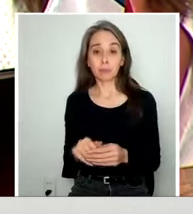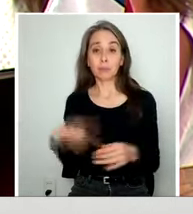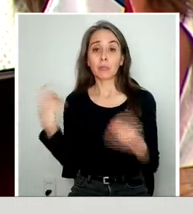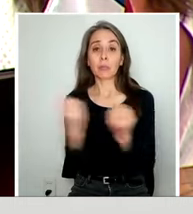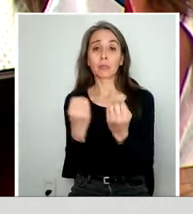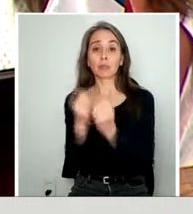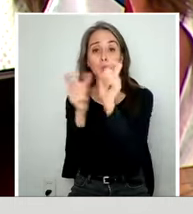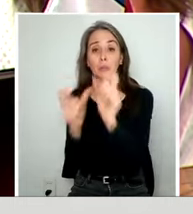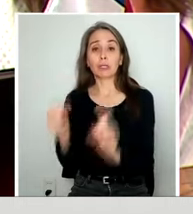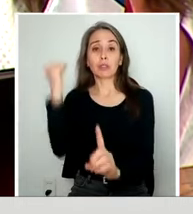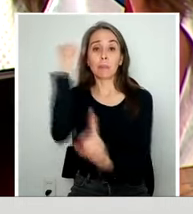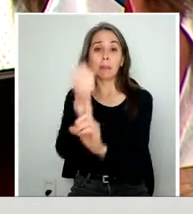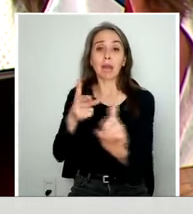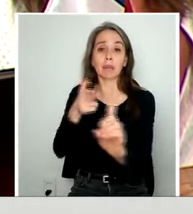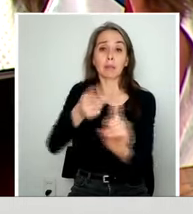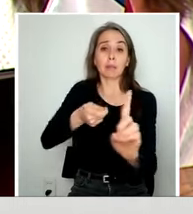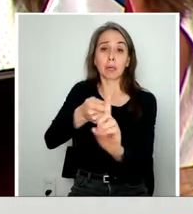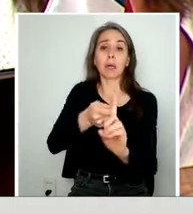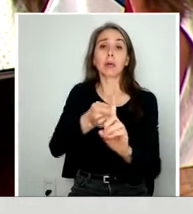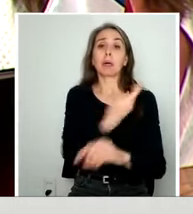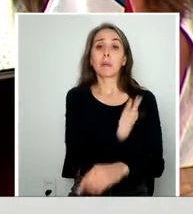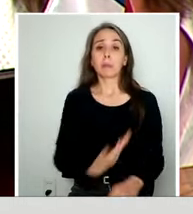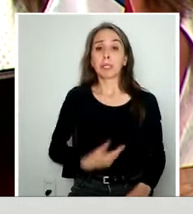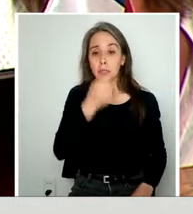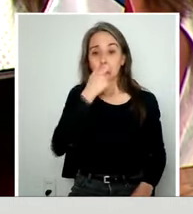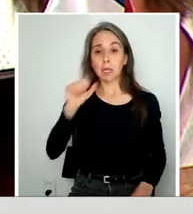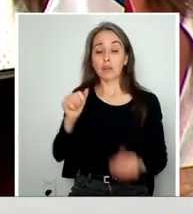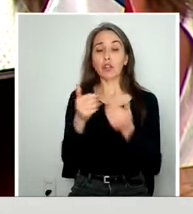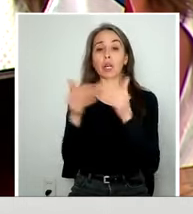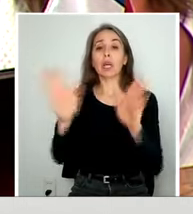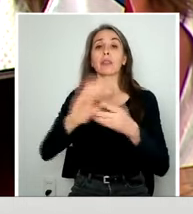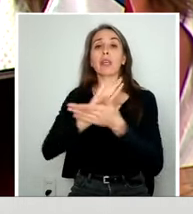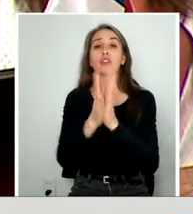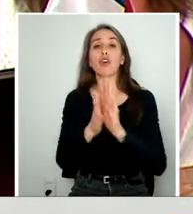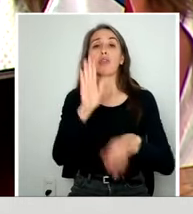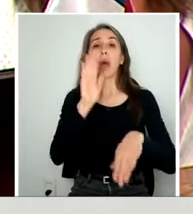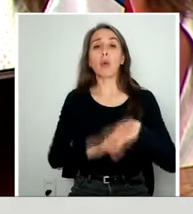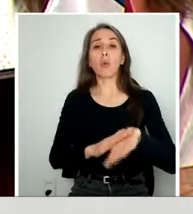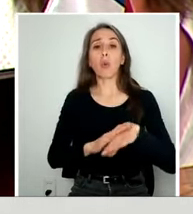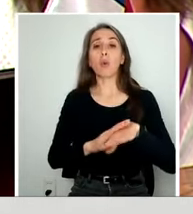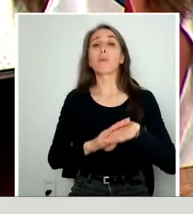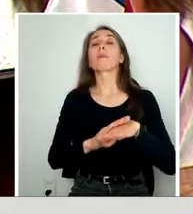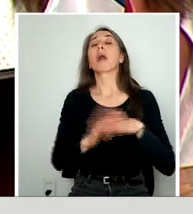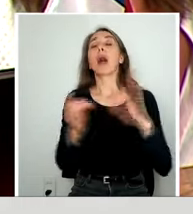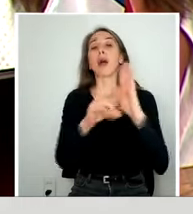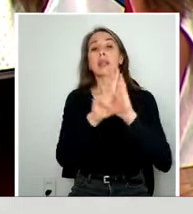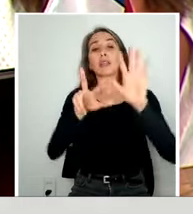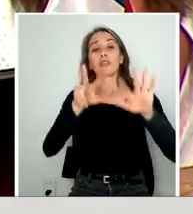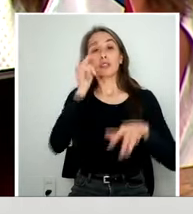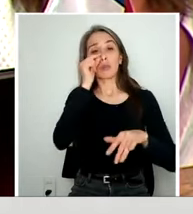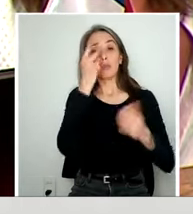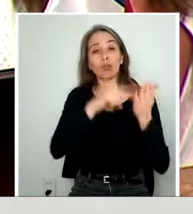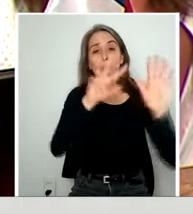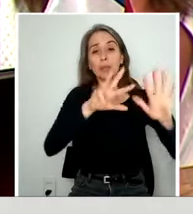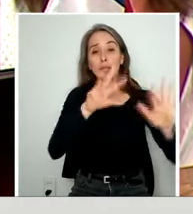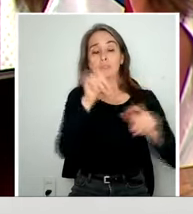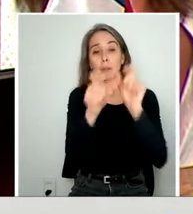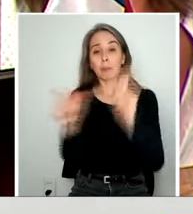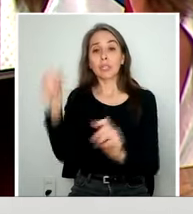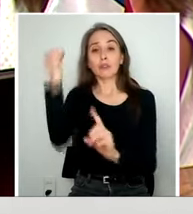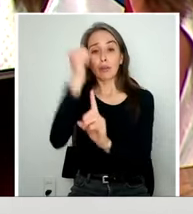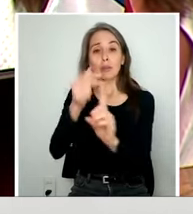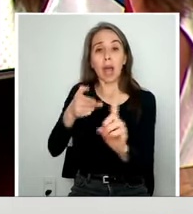absueltos por el presidente de toda culpa de todo delito cometido el 18 de octubre criminales que ya tenían prontuarios